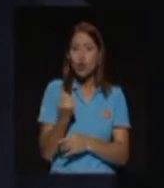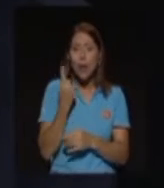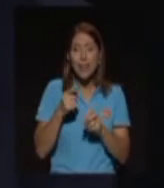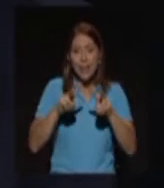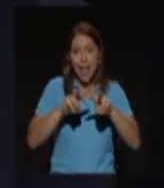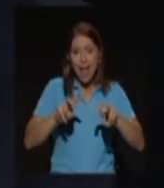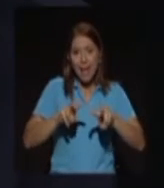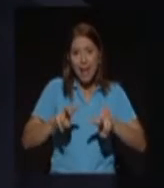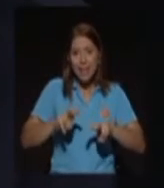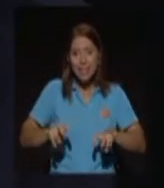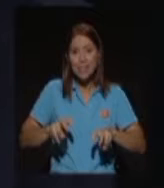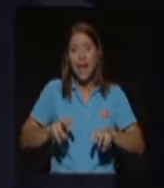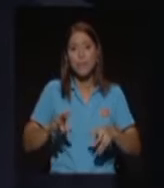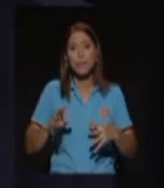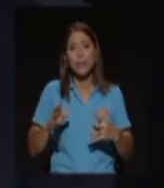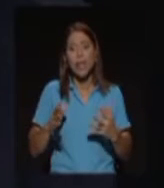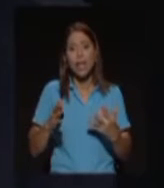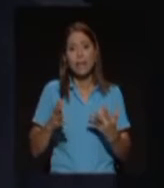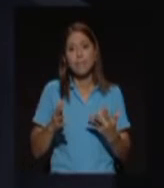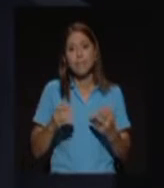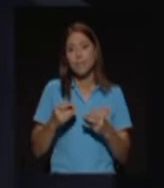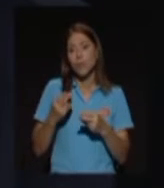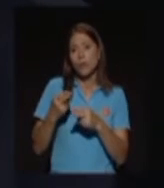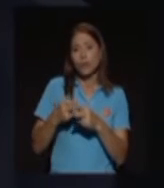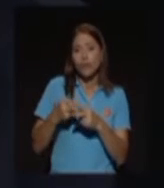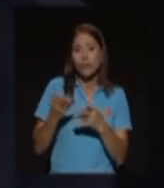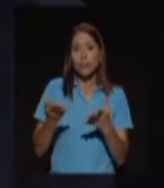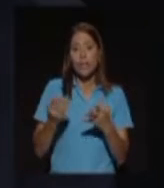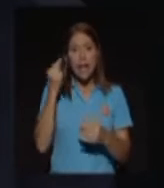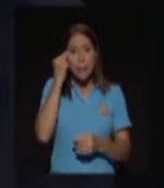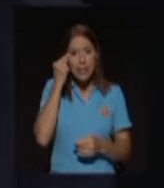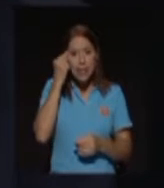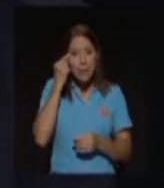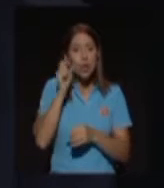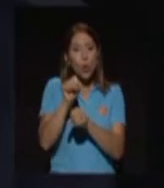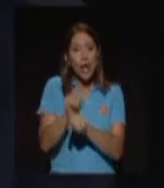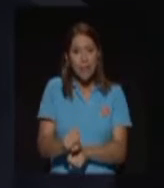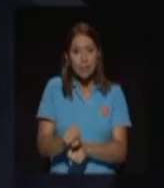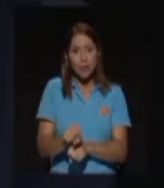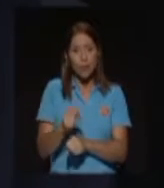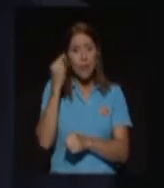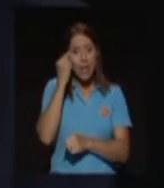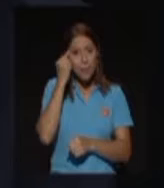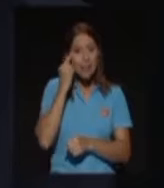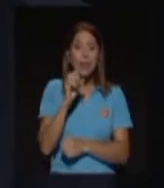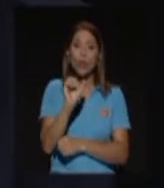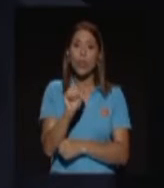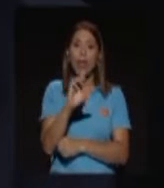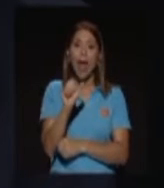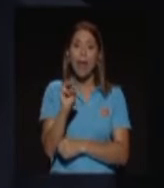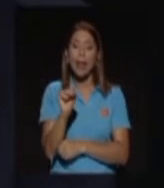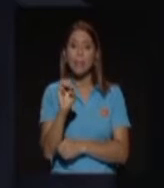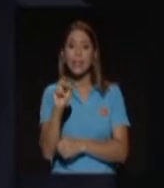capítulos lo que es, llamémoslo así, el pensamiento clásico, ¿verdad? El pensamiento de Adam Smith y de